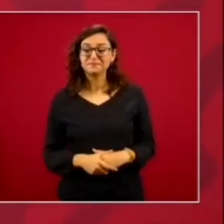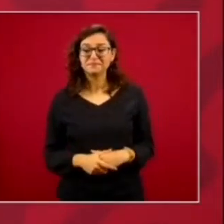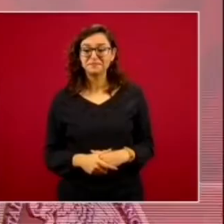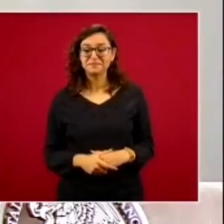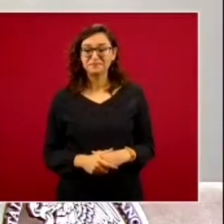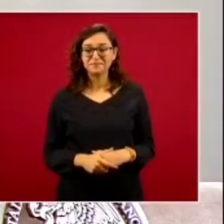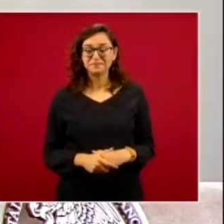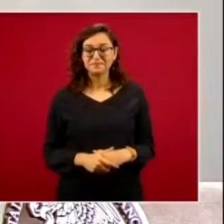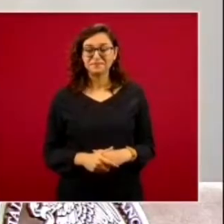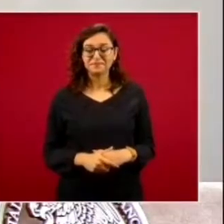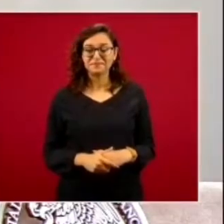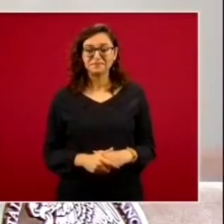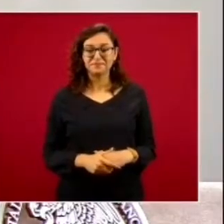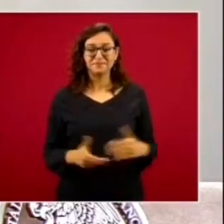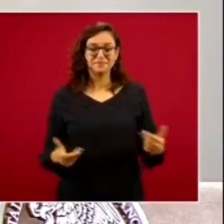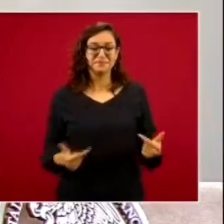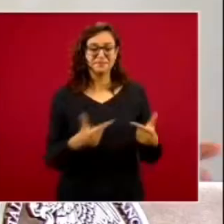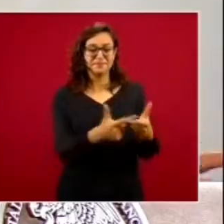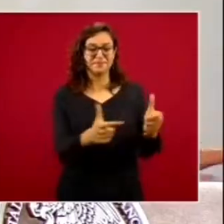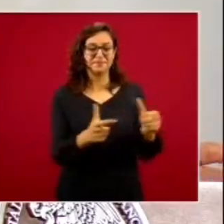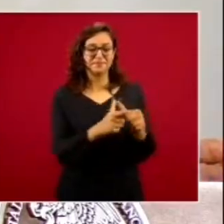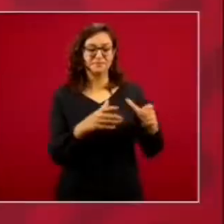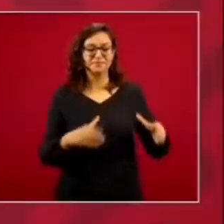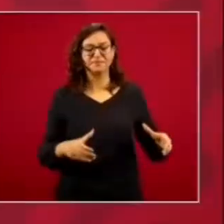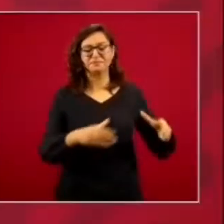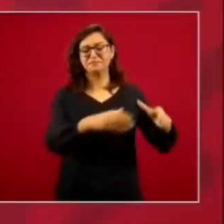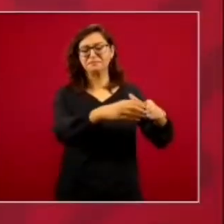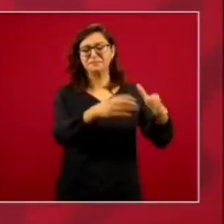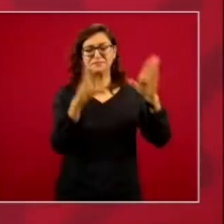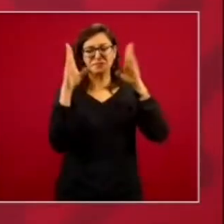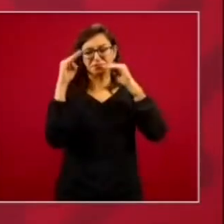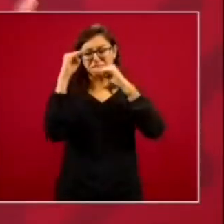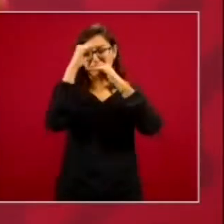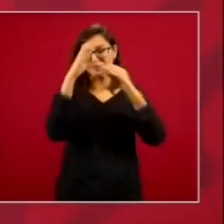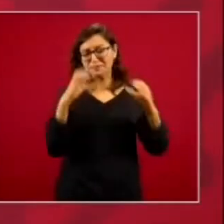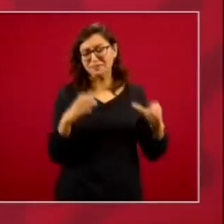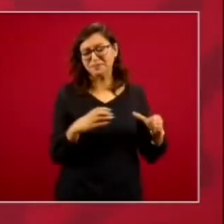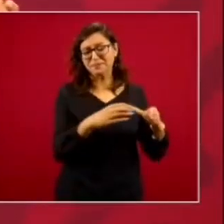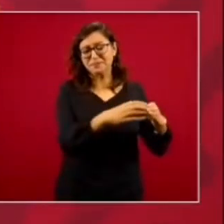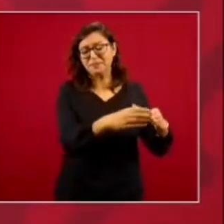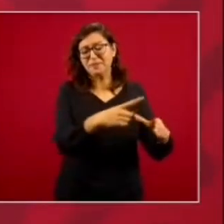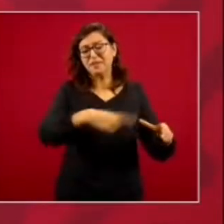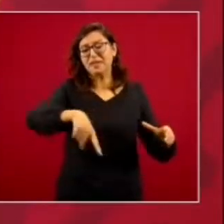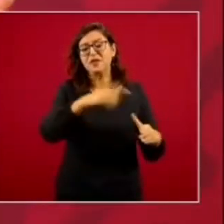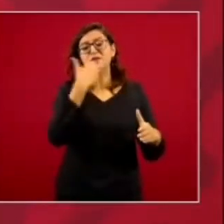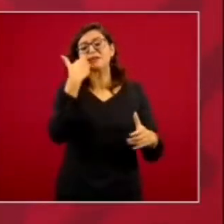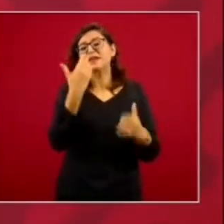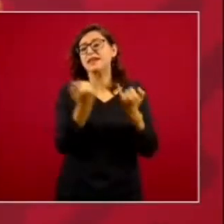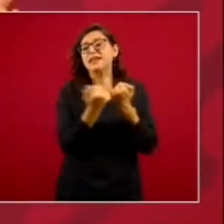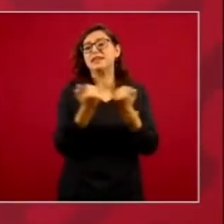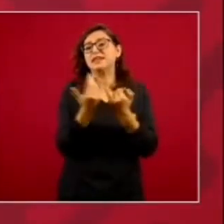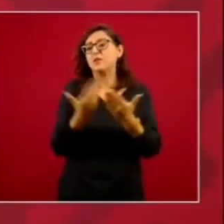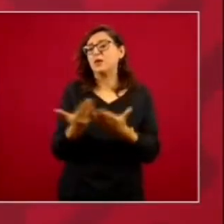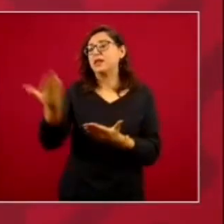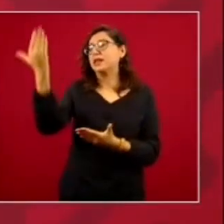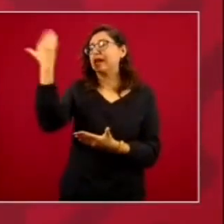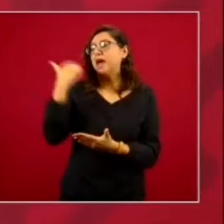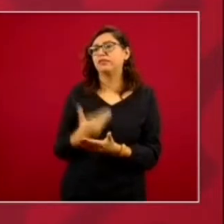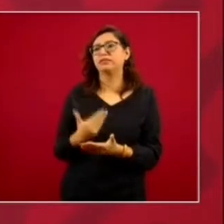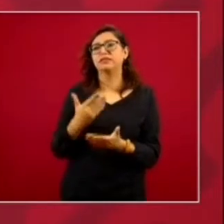pertenecen al agrupamiento conservador y quisieran que se mantuviera el mismo régimen de